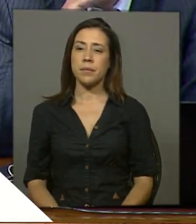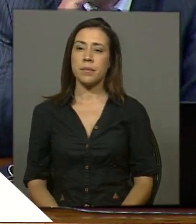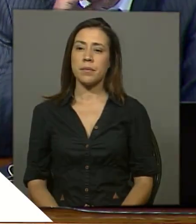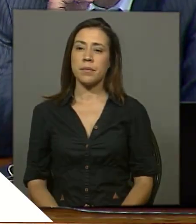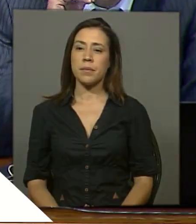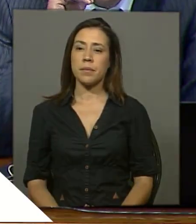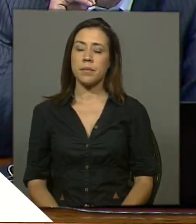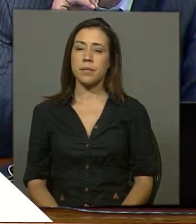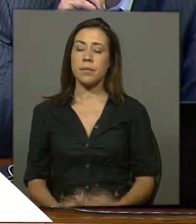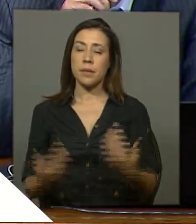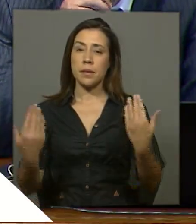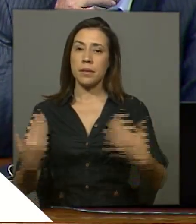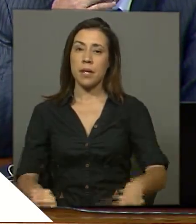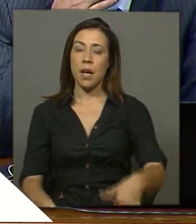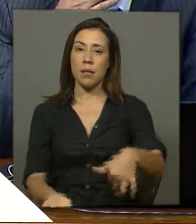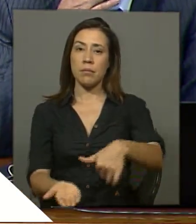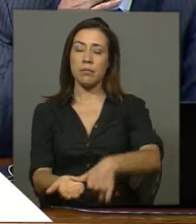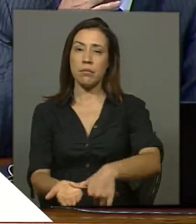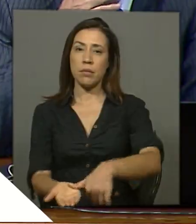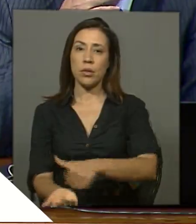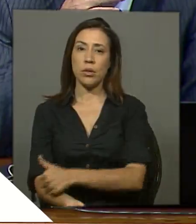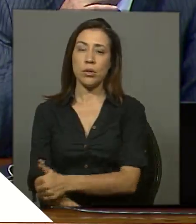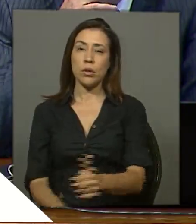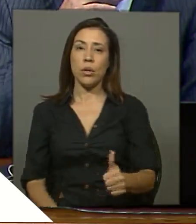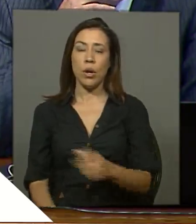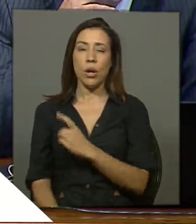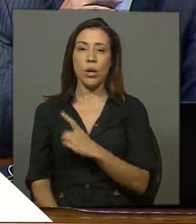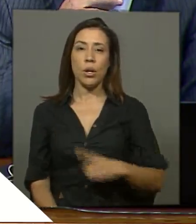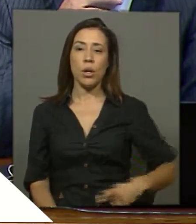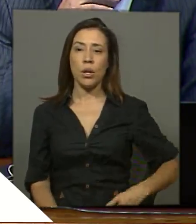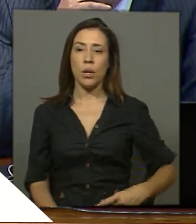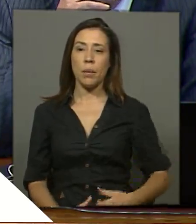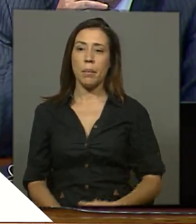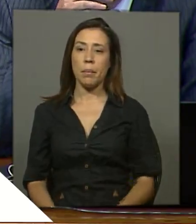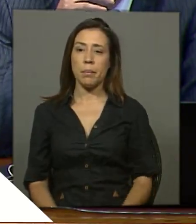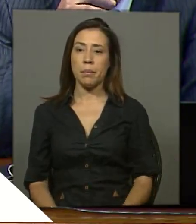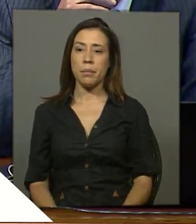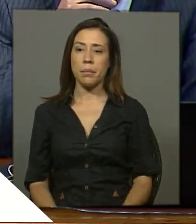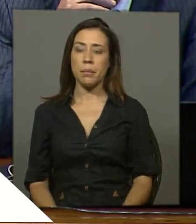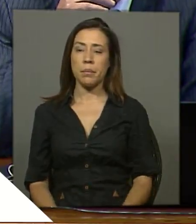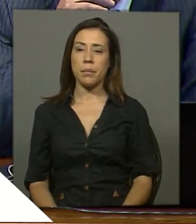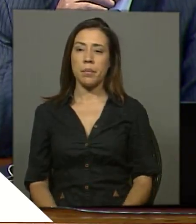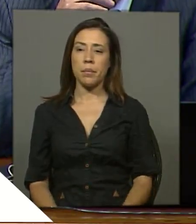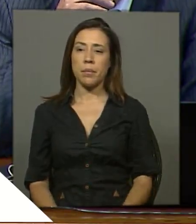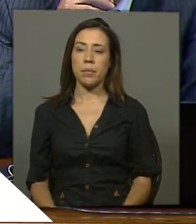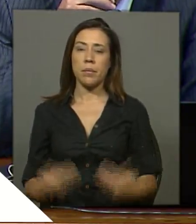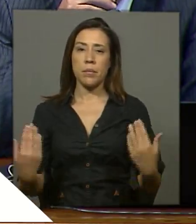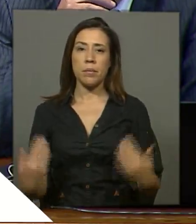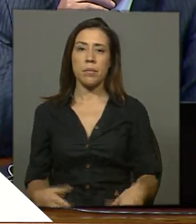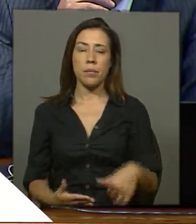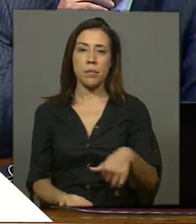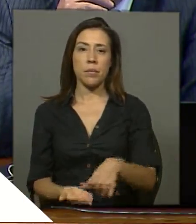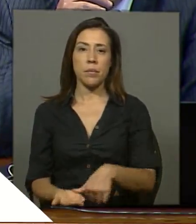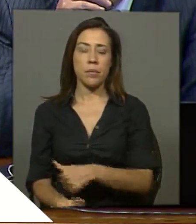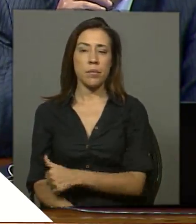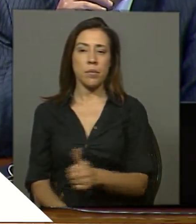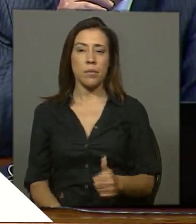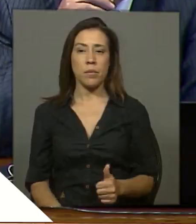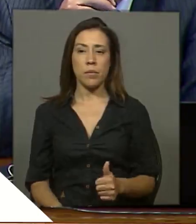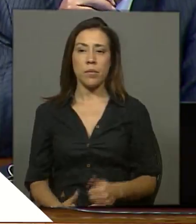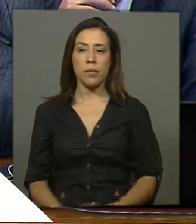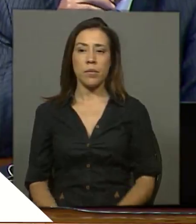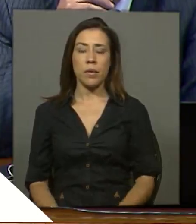votación han votado todas las diputadas y los diputados han votado todas y todos muy